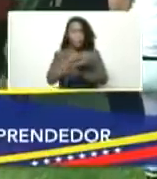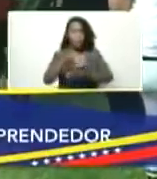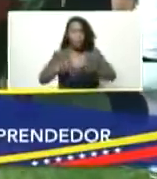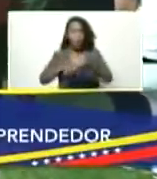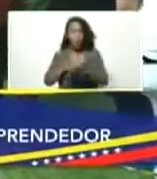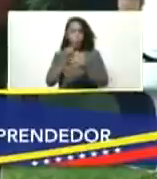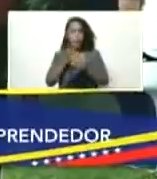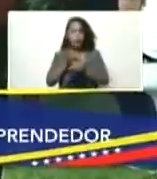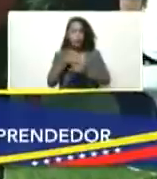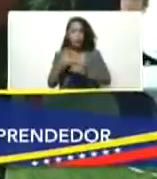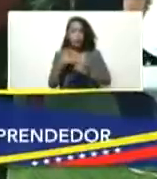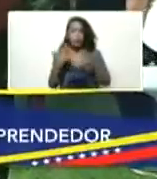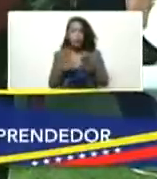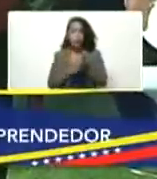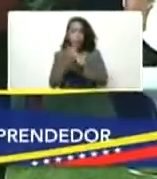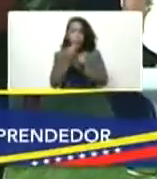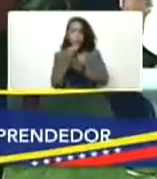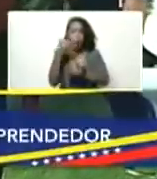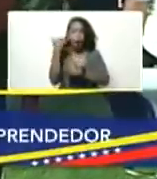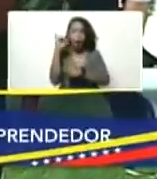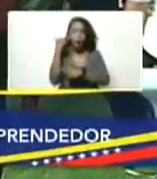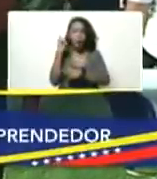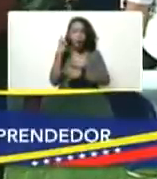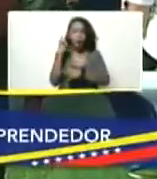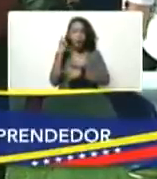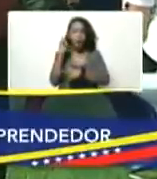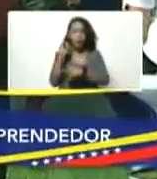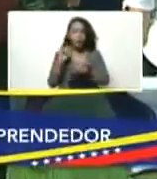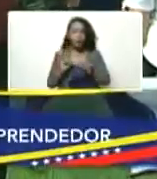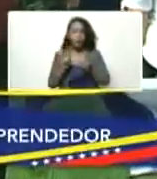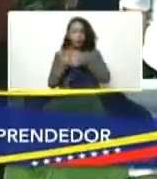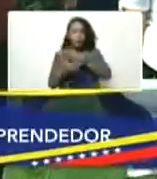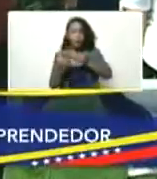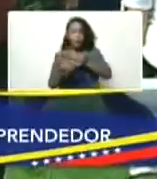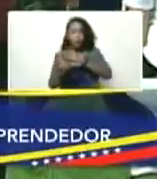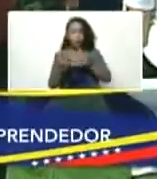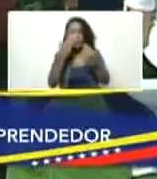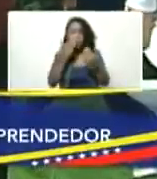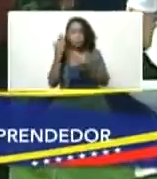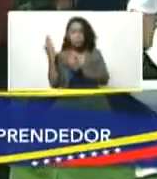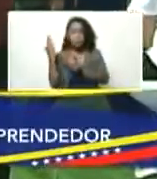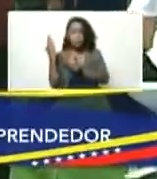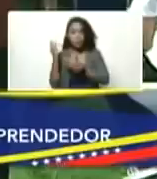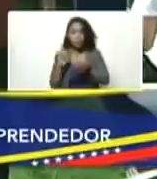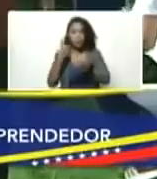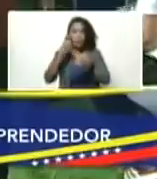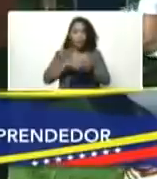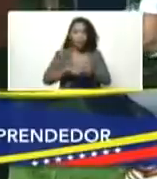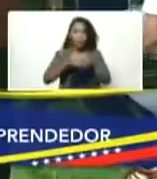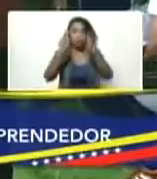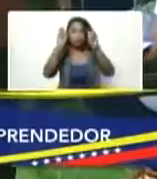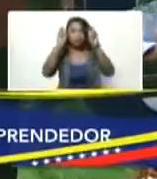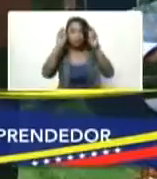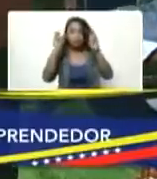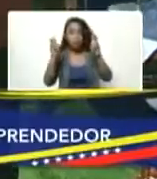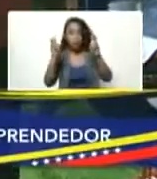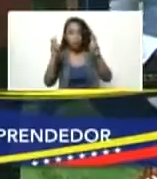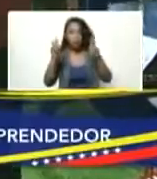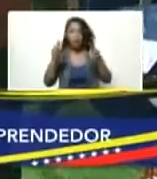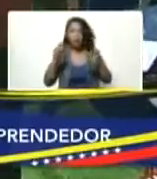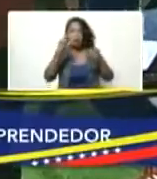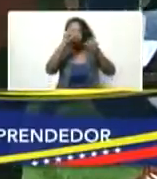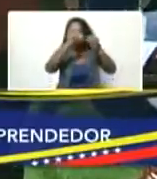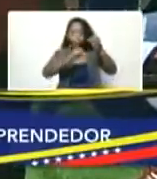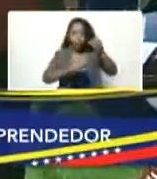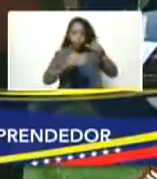y situaciones que los emprendedores encontraban y salieron las instituciones. Registro de marca, Sencamer, Contraloría Sanitaria. Pero